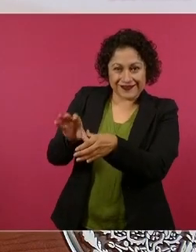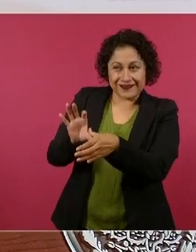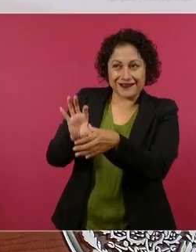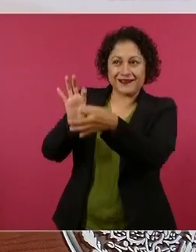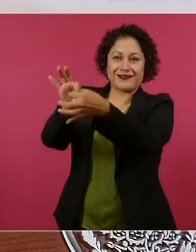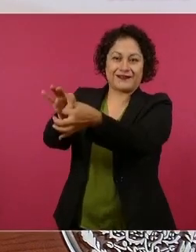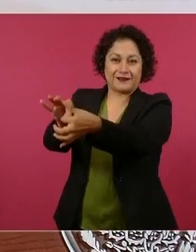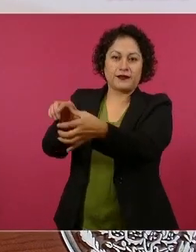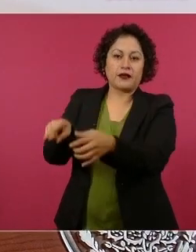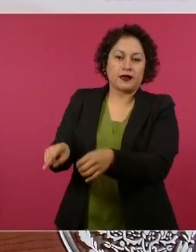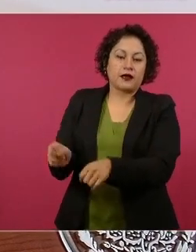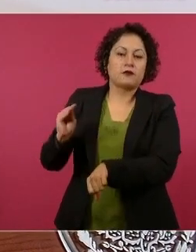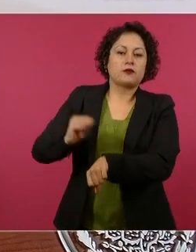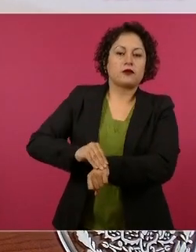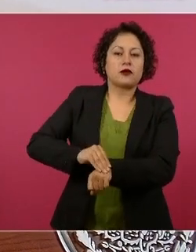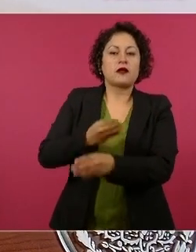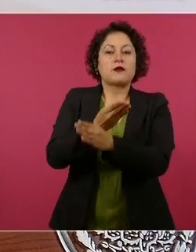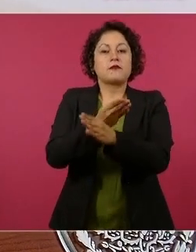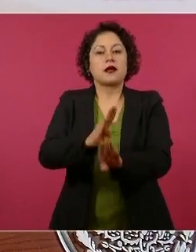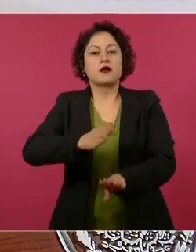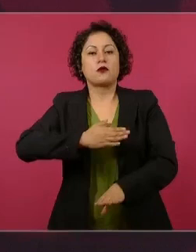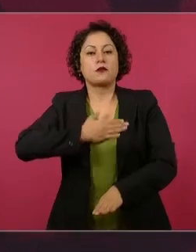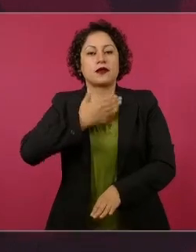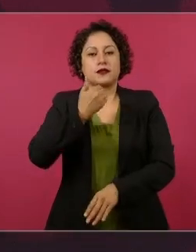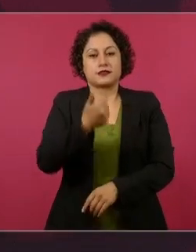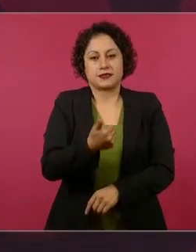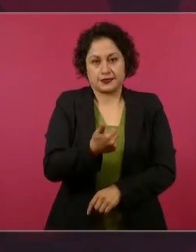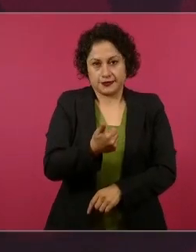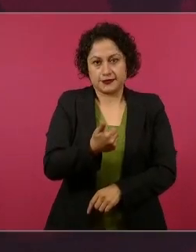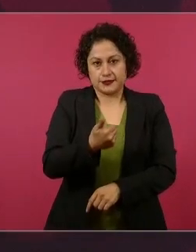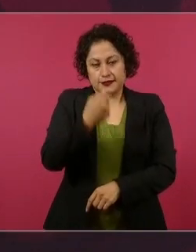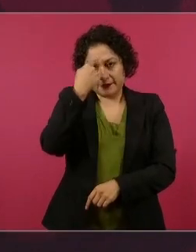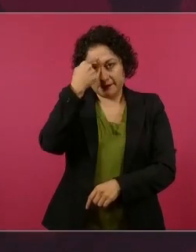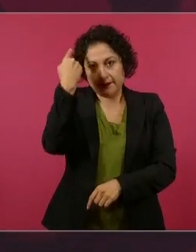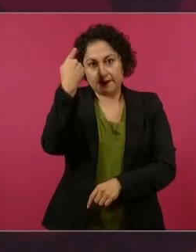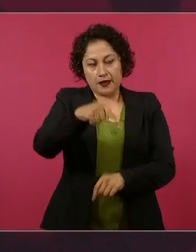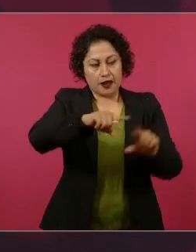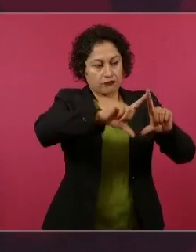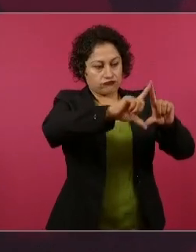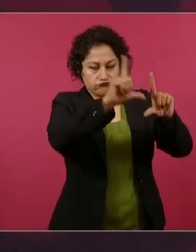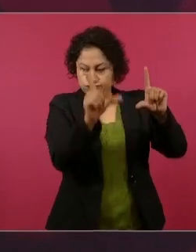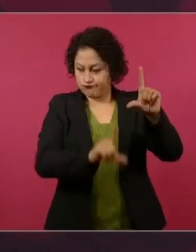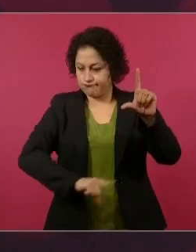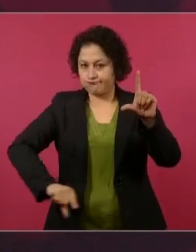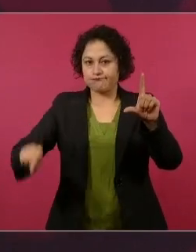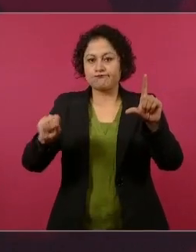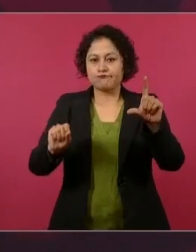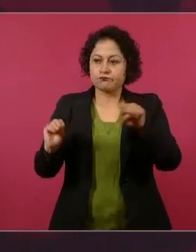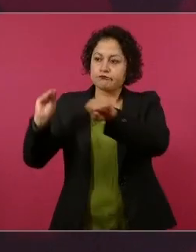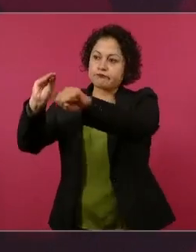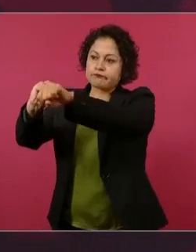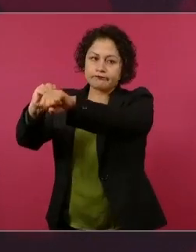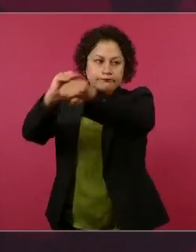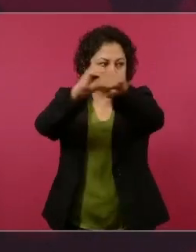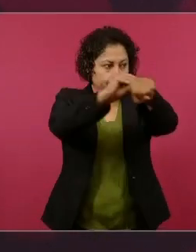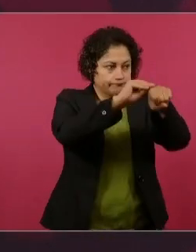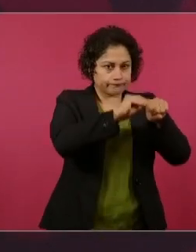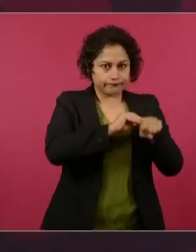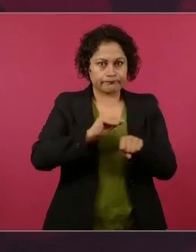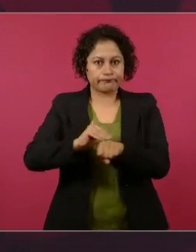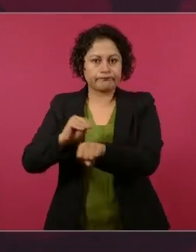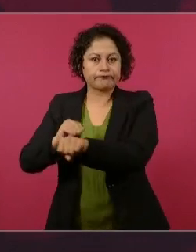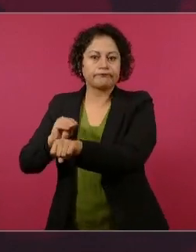sucursales del Banco del Bienestar en todo México. Y ahora ya el